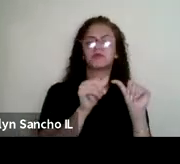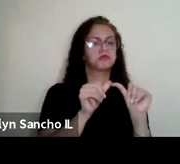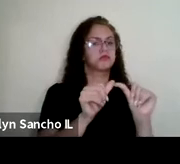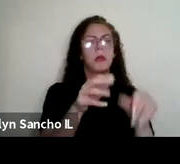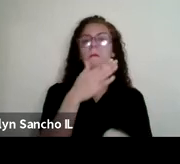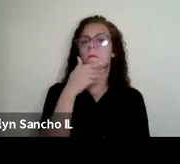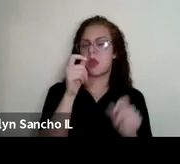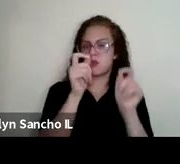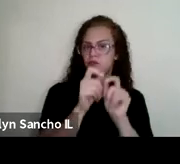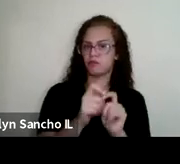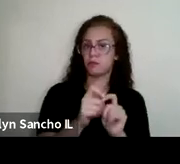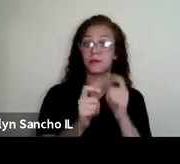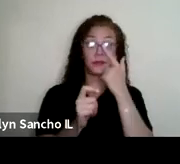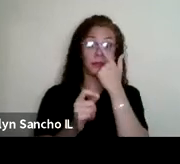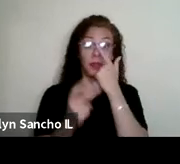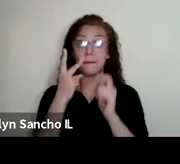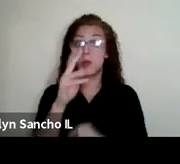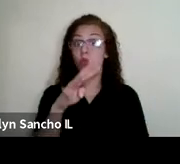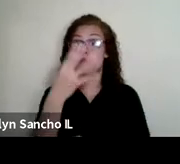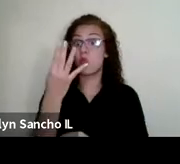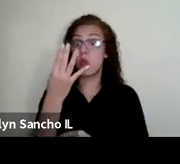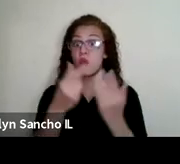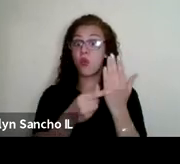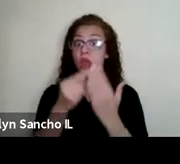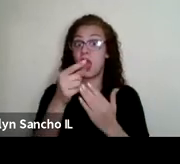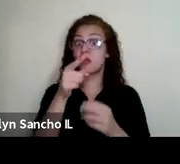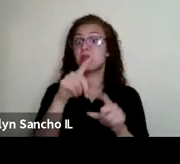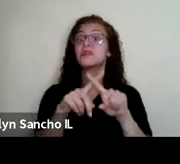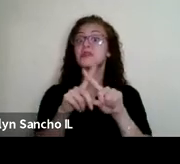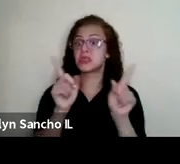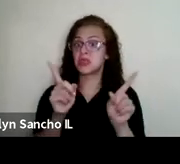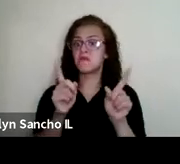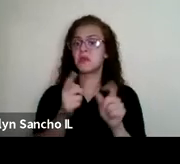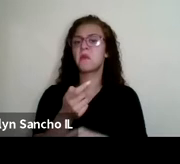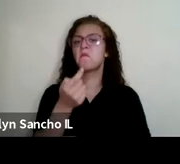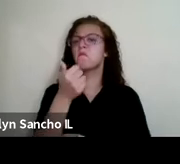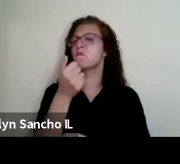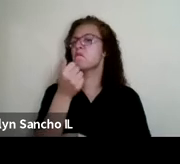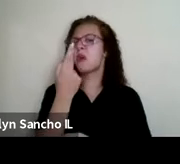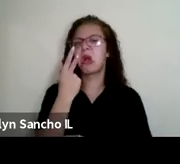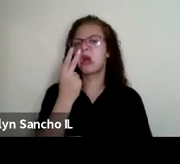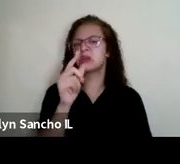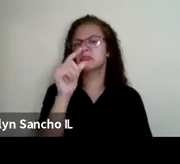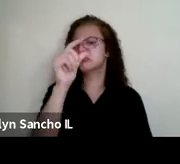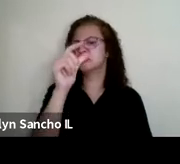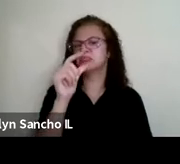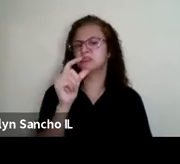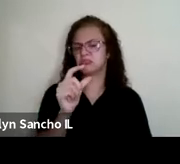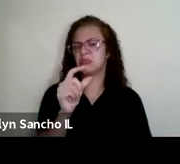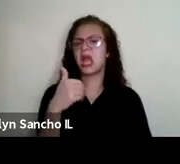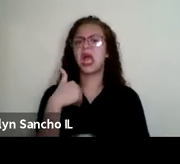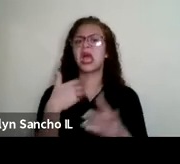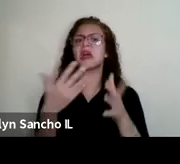mejor promedio. Vemos que en cuarto grado las diferencias son bastante poco significativas. Hay un